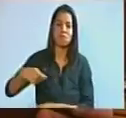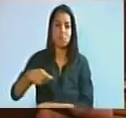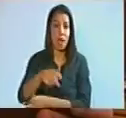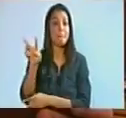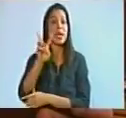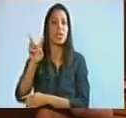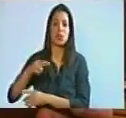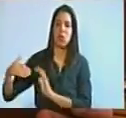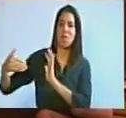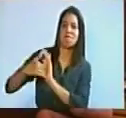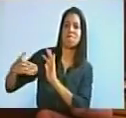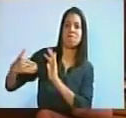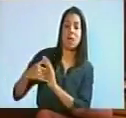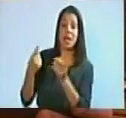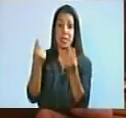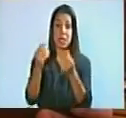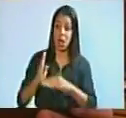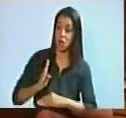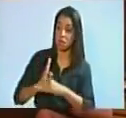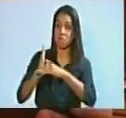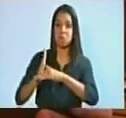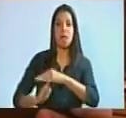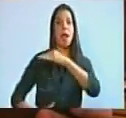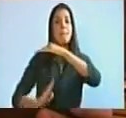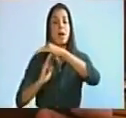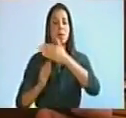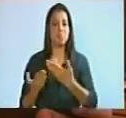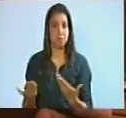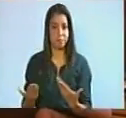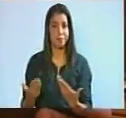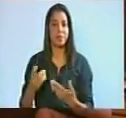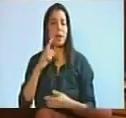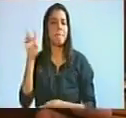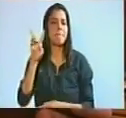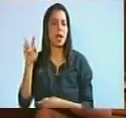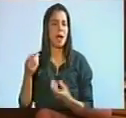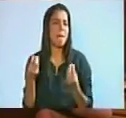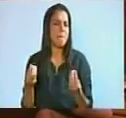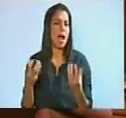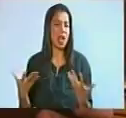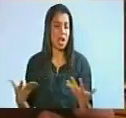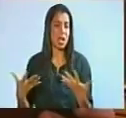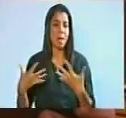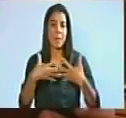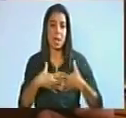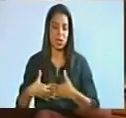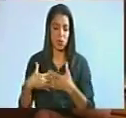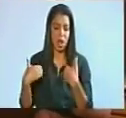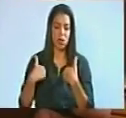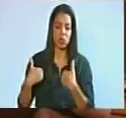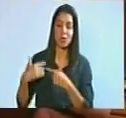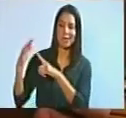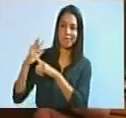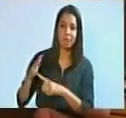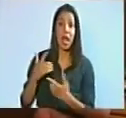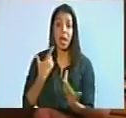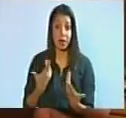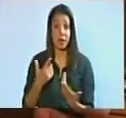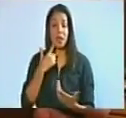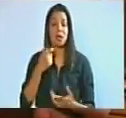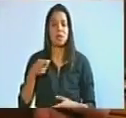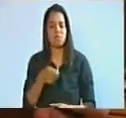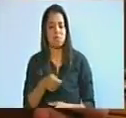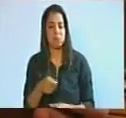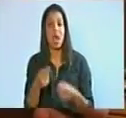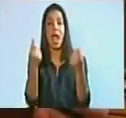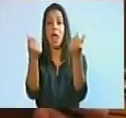en contra de la República Bolivariana de Venezuela para arreciar la agresión multiforme, afectar